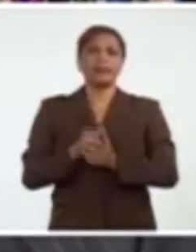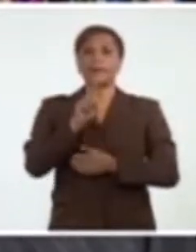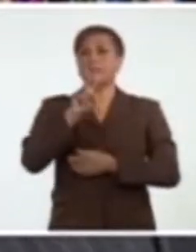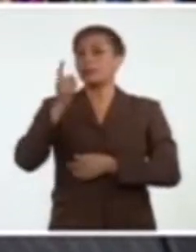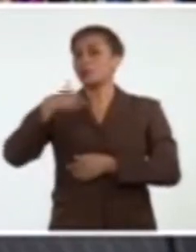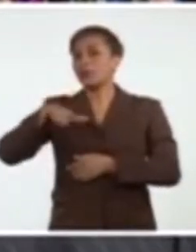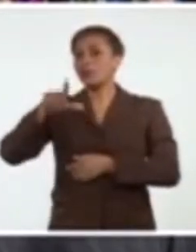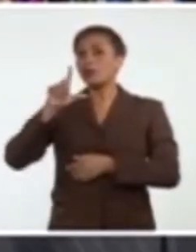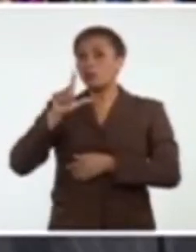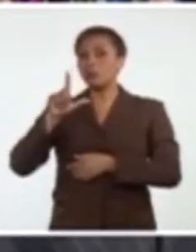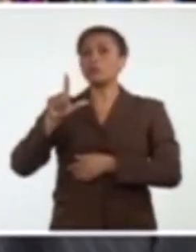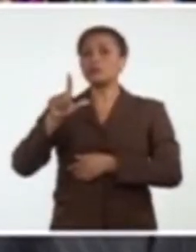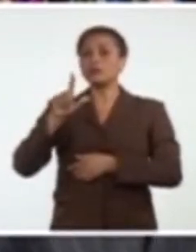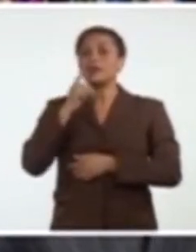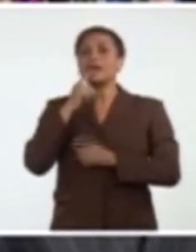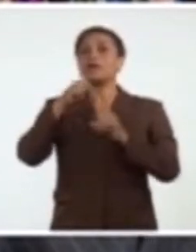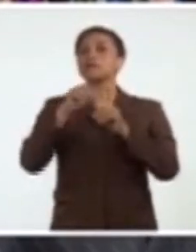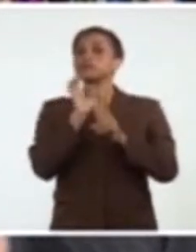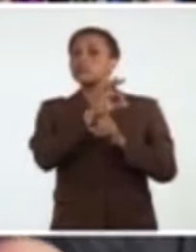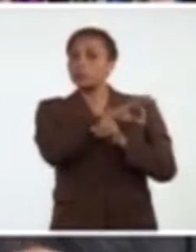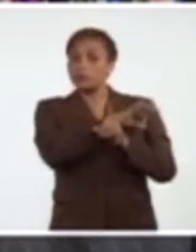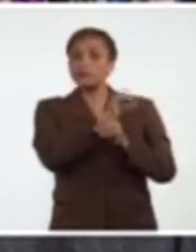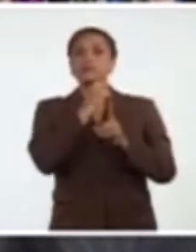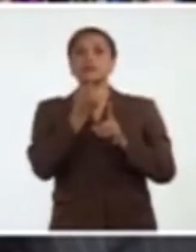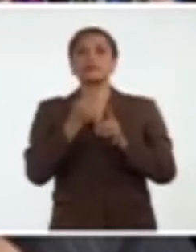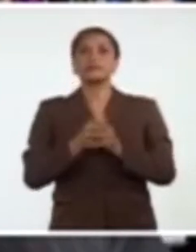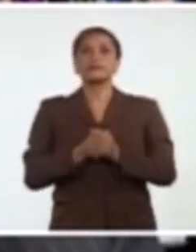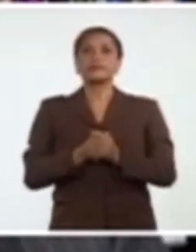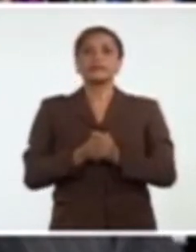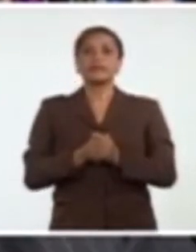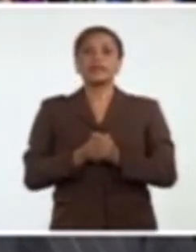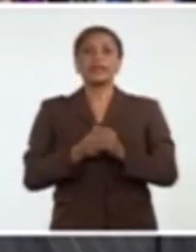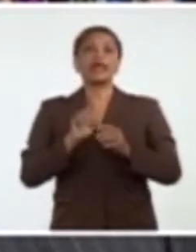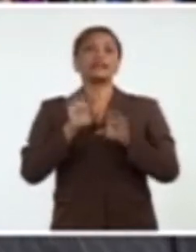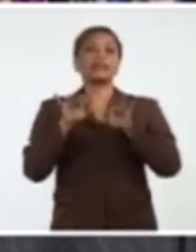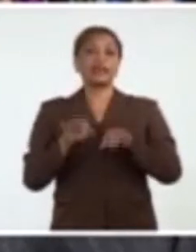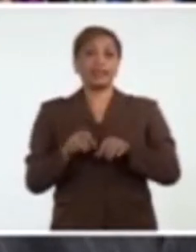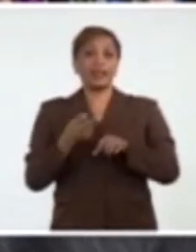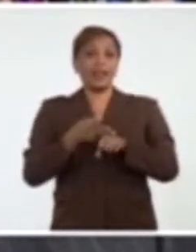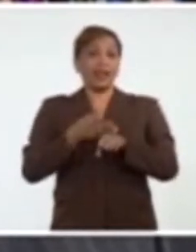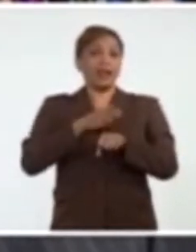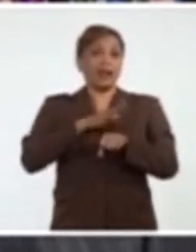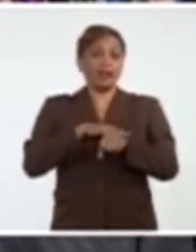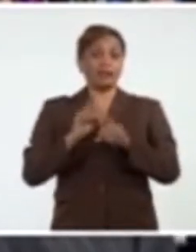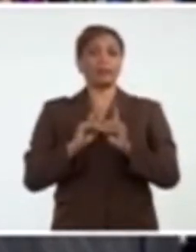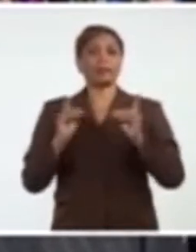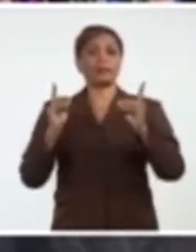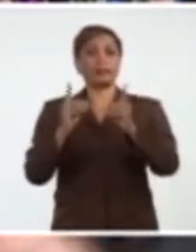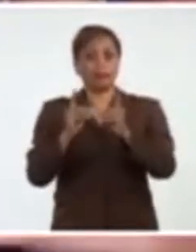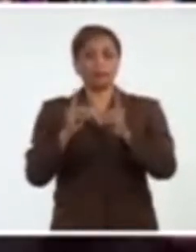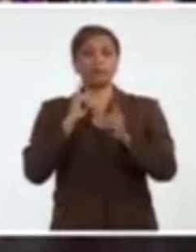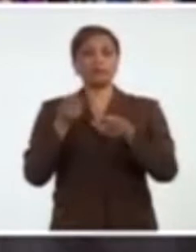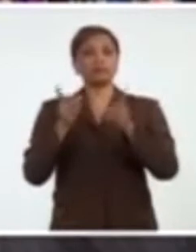julio, en un hilo de tweets de Julie Chun, subsecretaria de la Oficina de Asuntos del